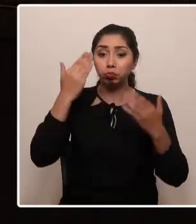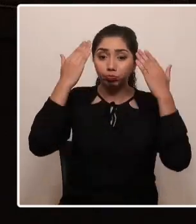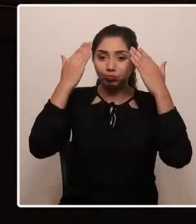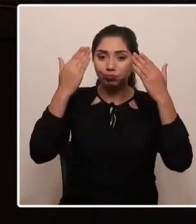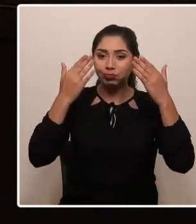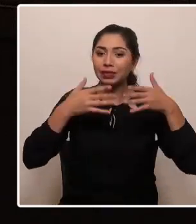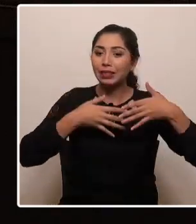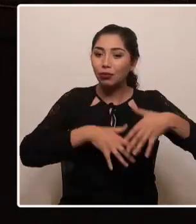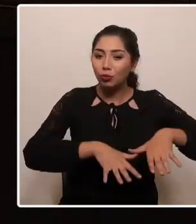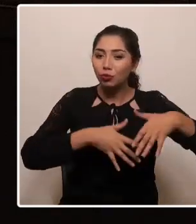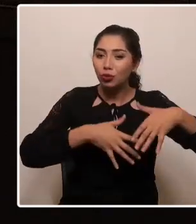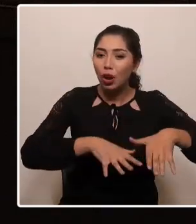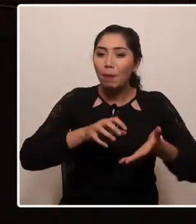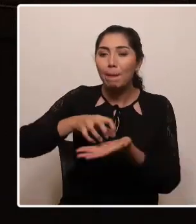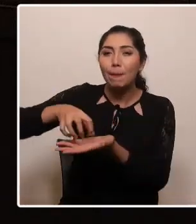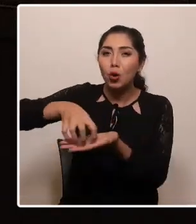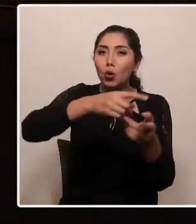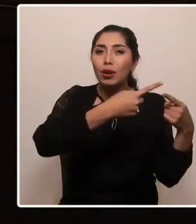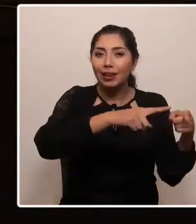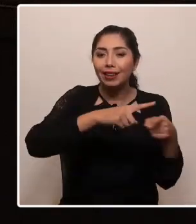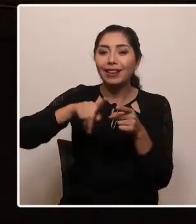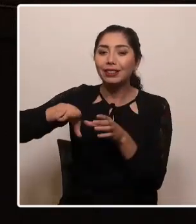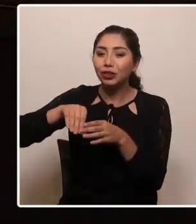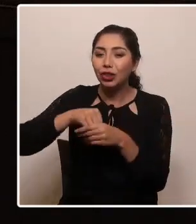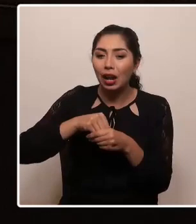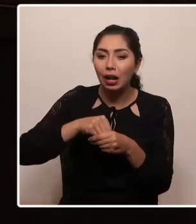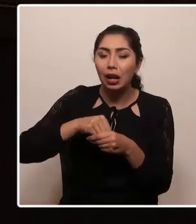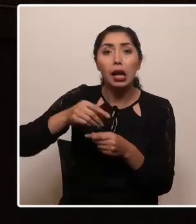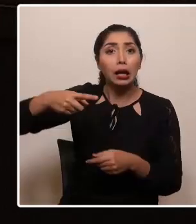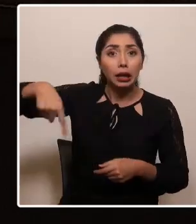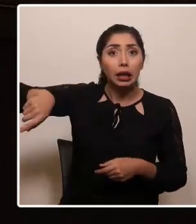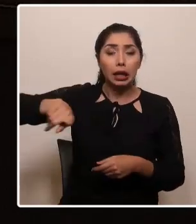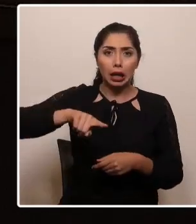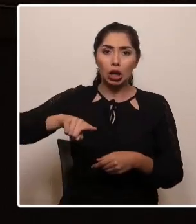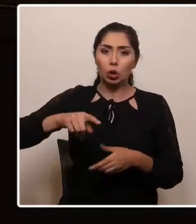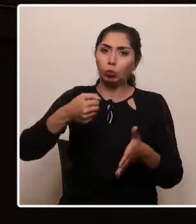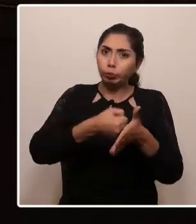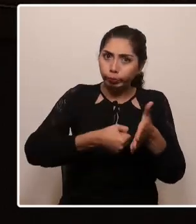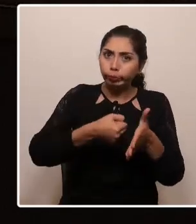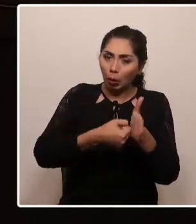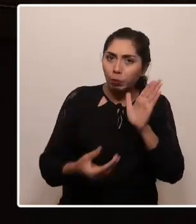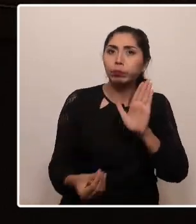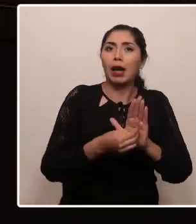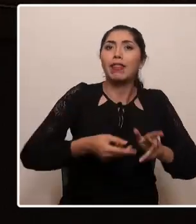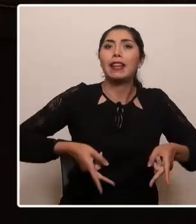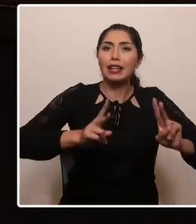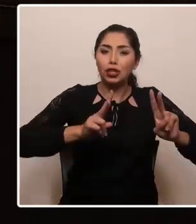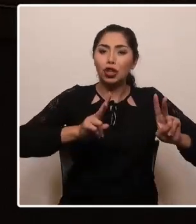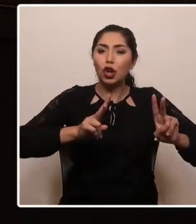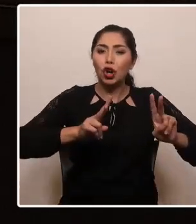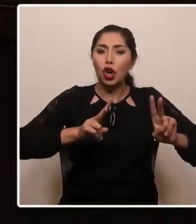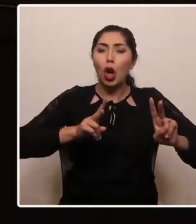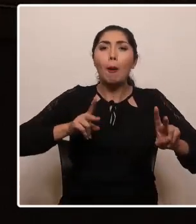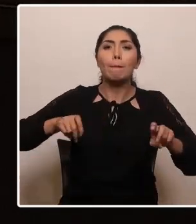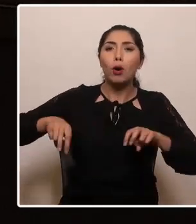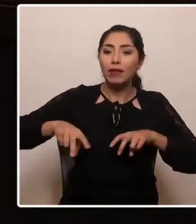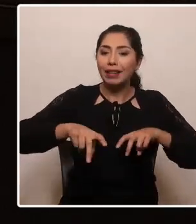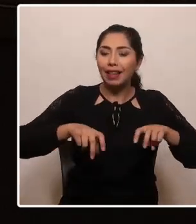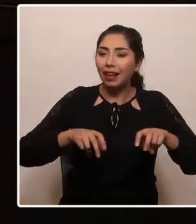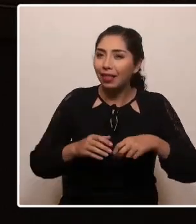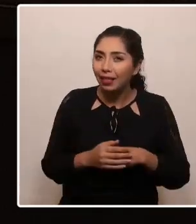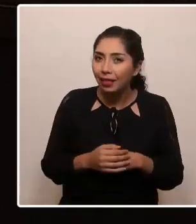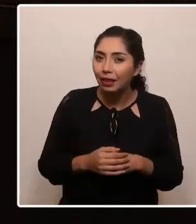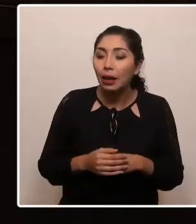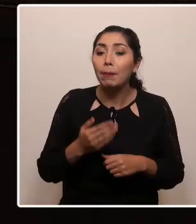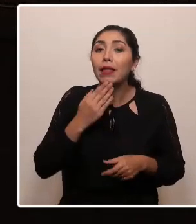Ciclista Plurinacional, que han hecho todo lo posible para poder consagrar el derecho a la movilidad que hoy va a votación en conjunto con el derecho a la ciudad en